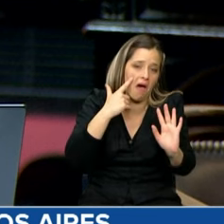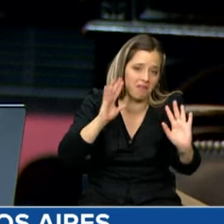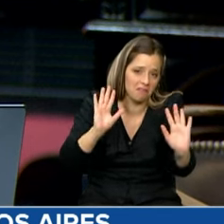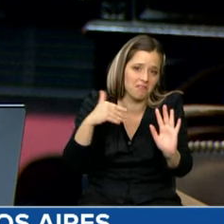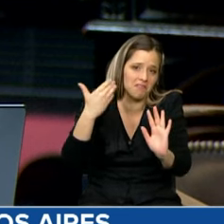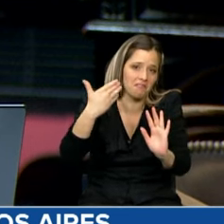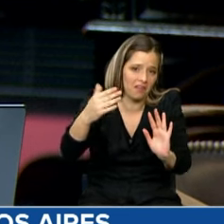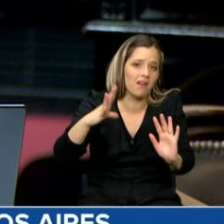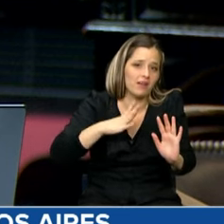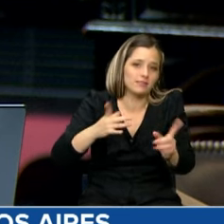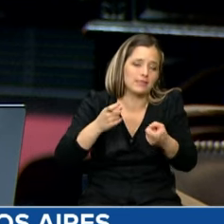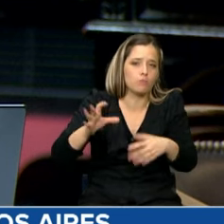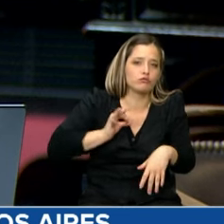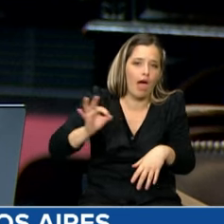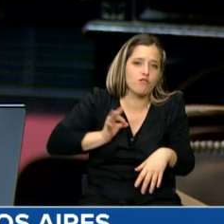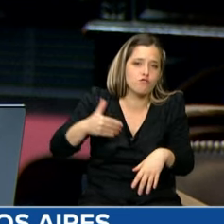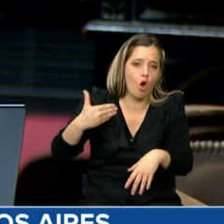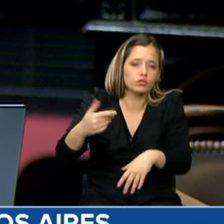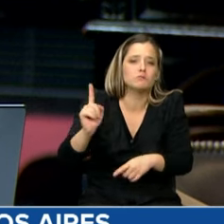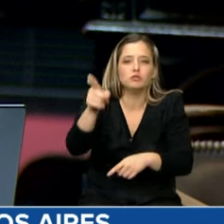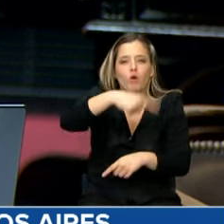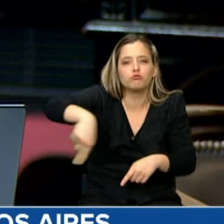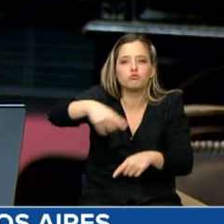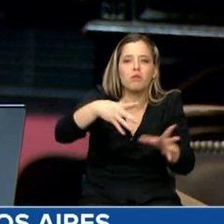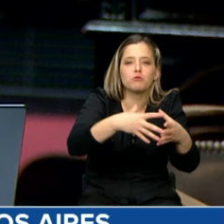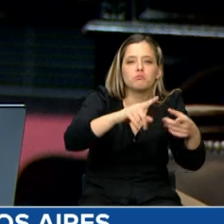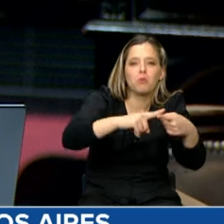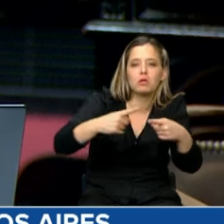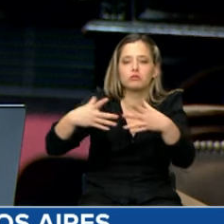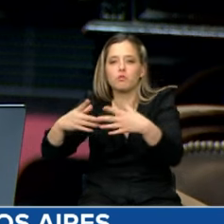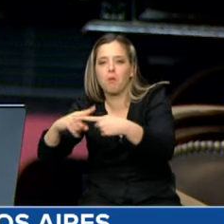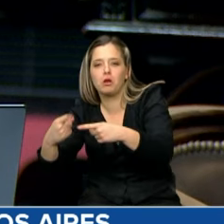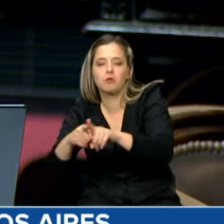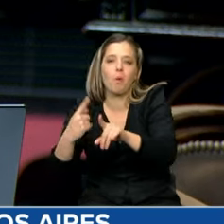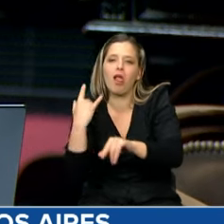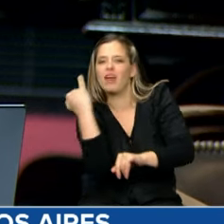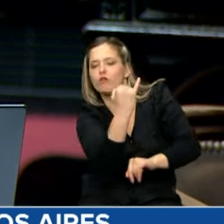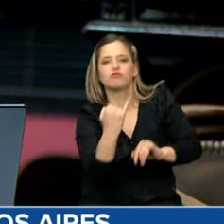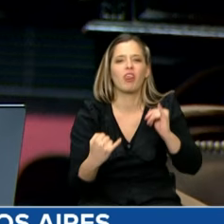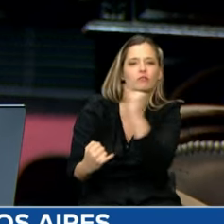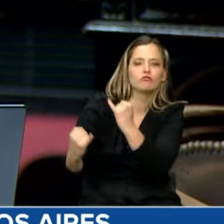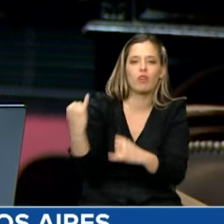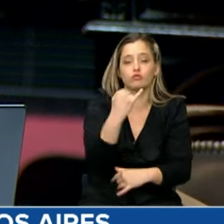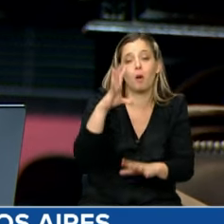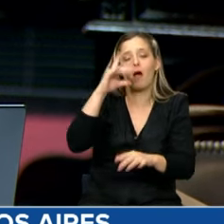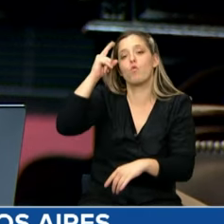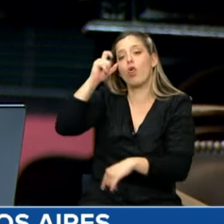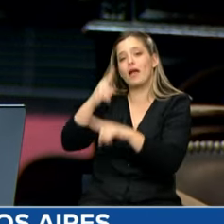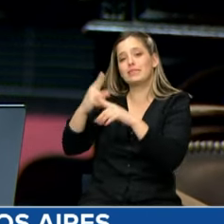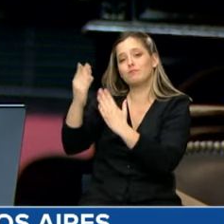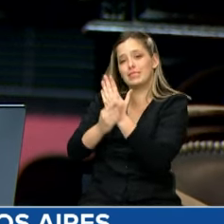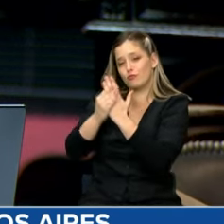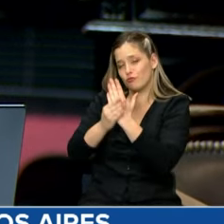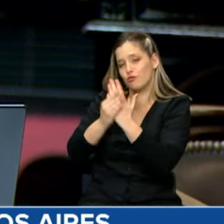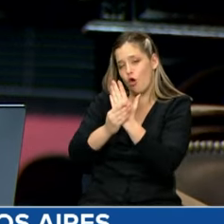con arencia que ustedes mismos se tiraban entre ustedes denuncias recuerdo un ex ministro que duró un